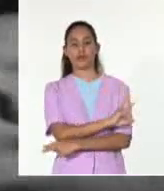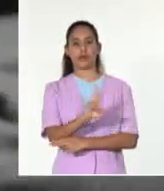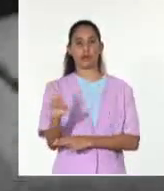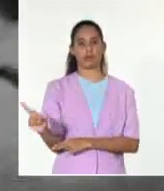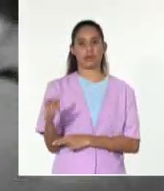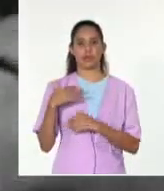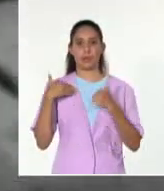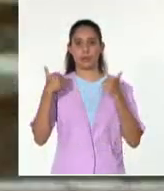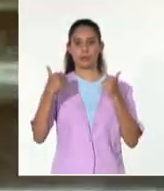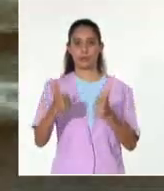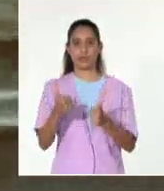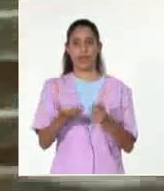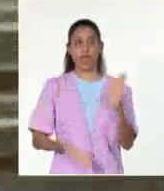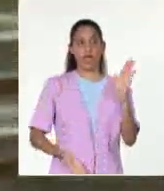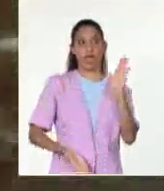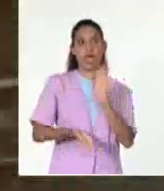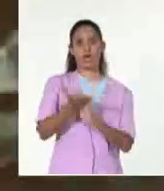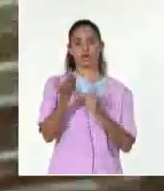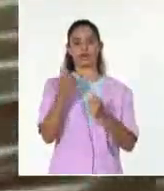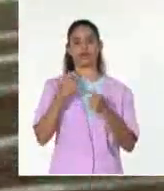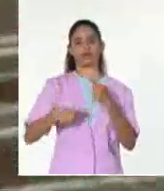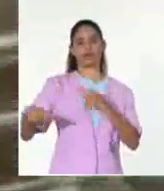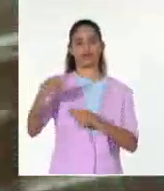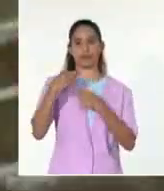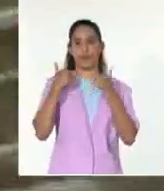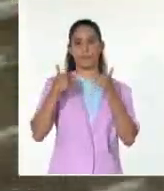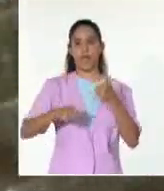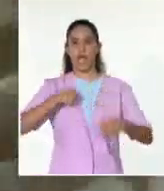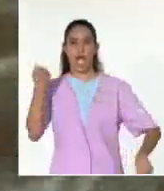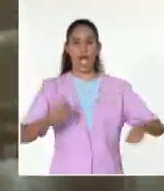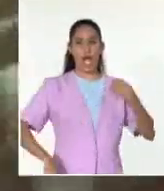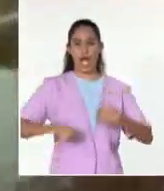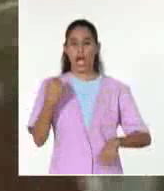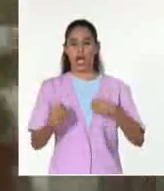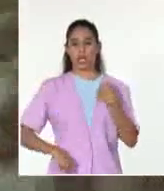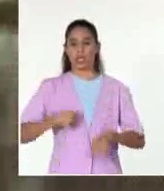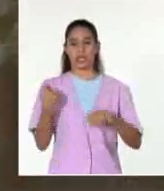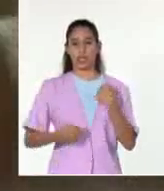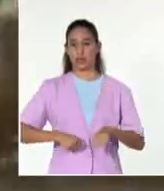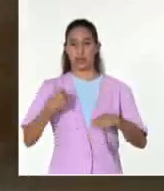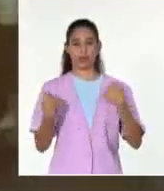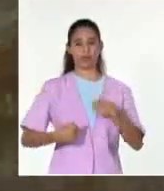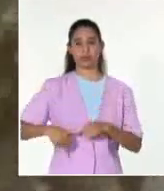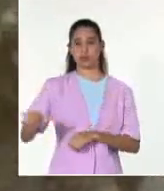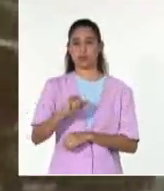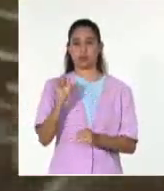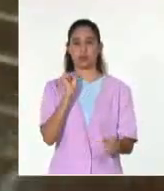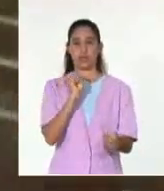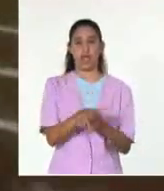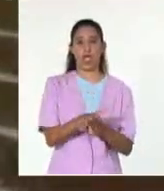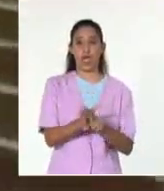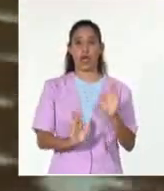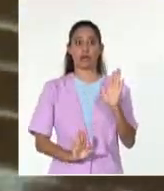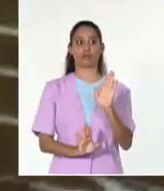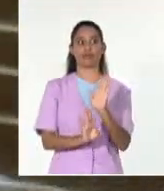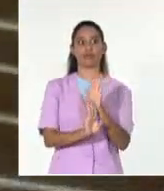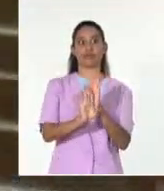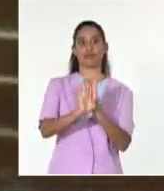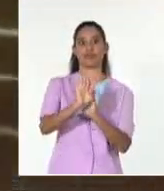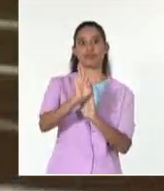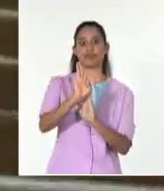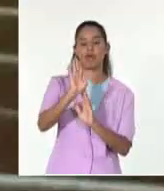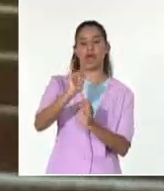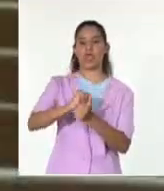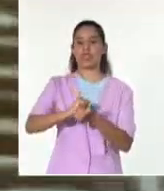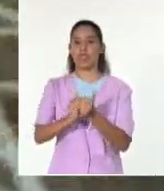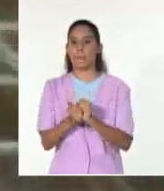al más alto nivel. El atletismo iba a evidenciar el avance de nuestro deporte y correspondió a Enrique Figuerola conquistar